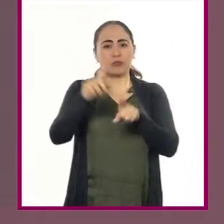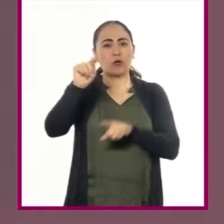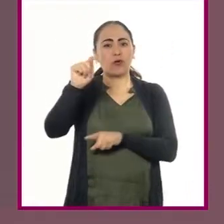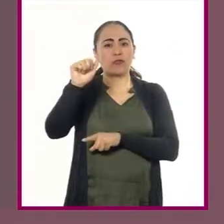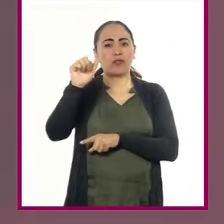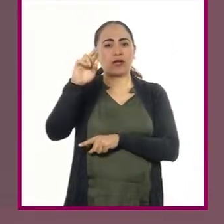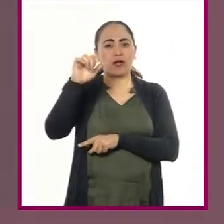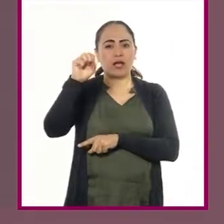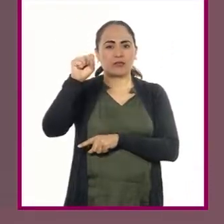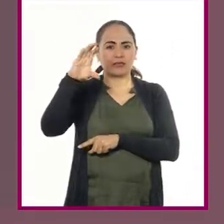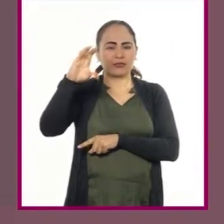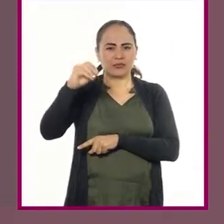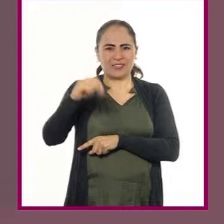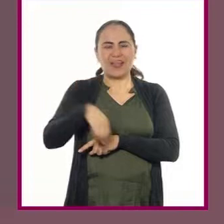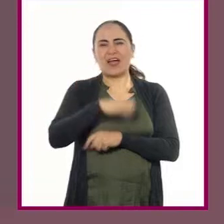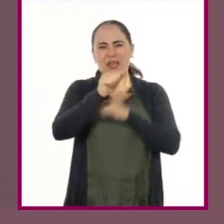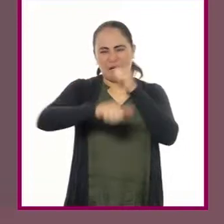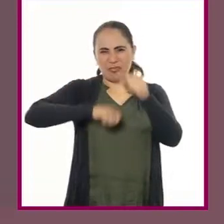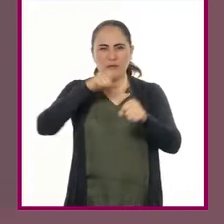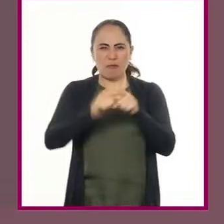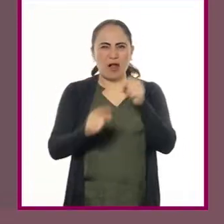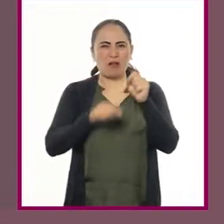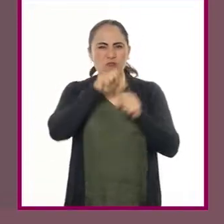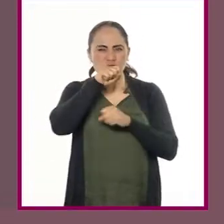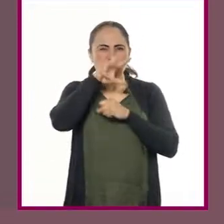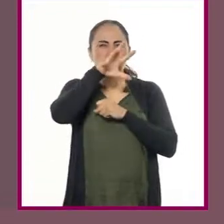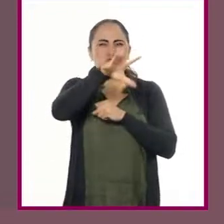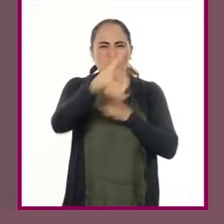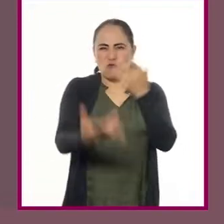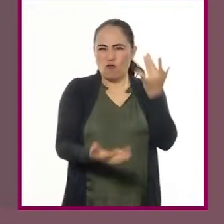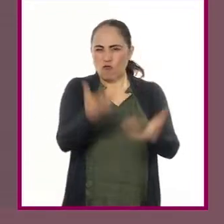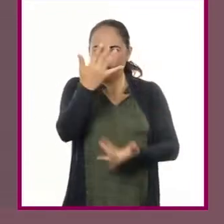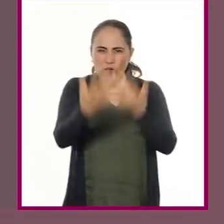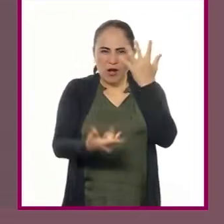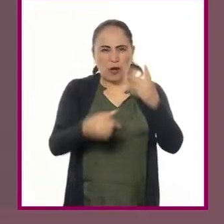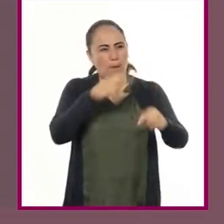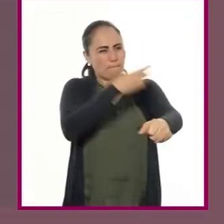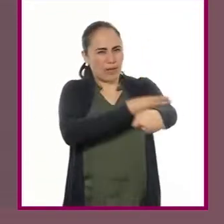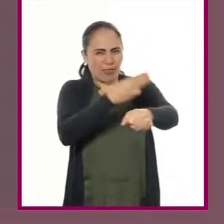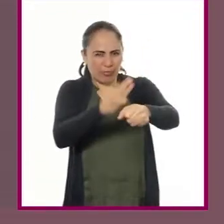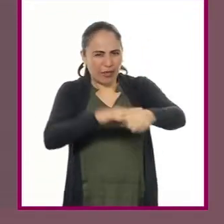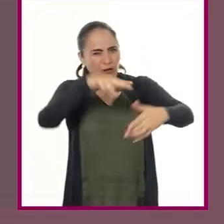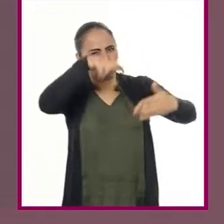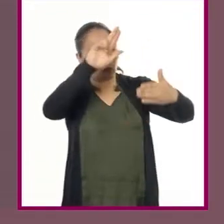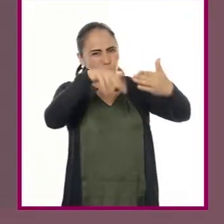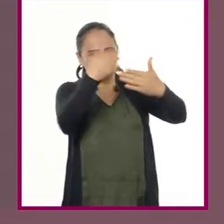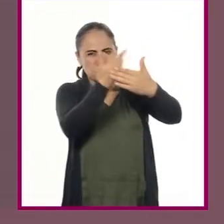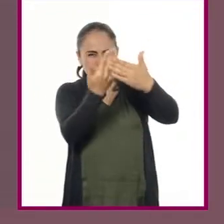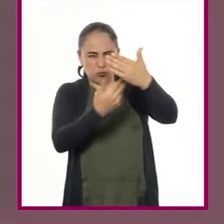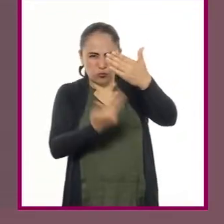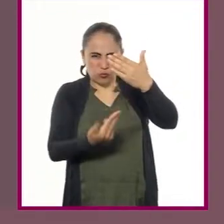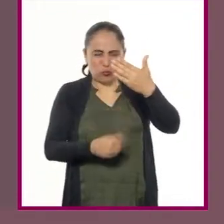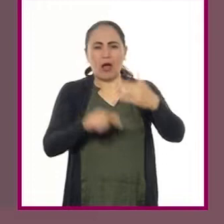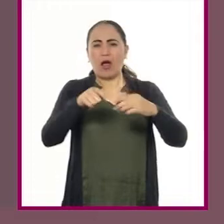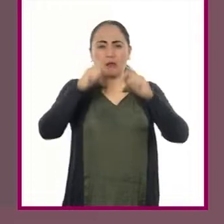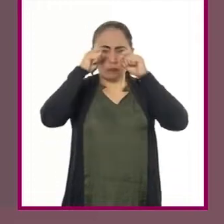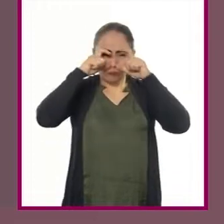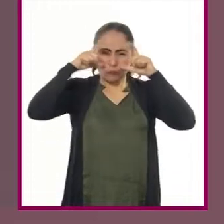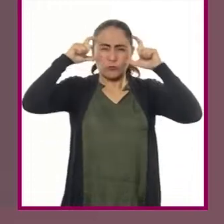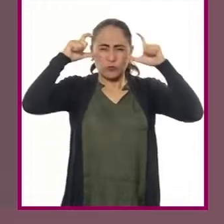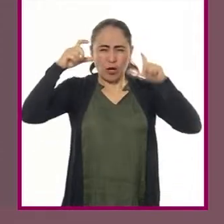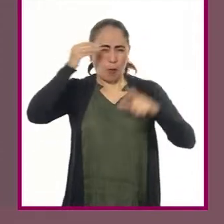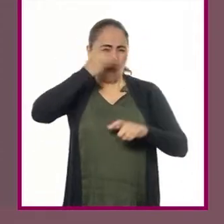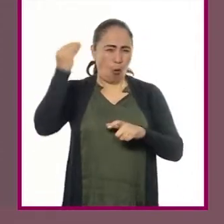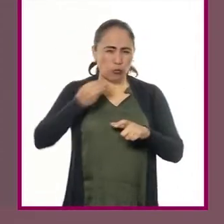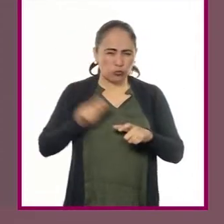un enorme dragón sobre ruedas, hecho de madera, lienzo y pintura, con ojos espantosos, fauces